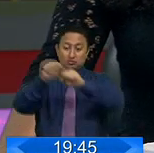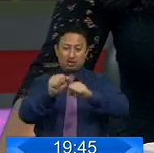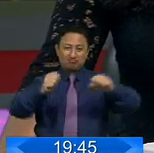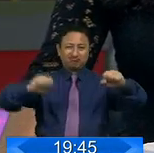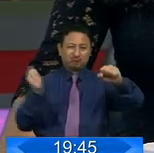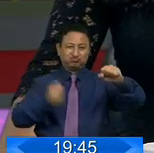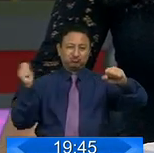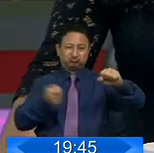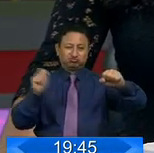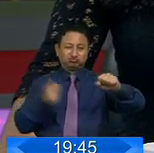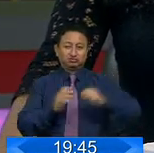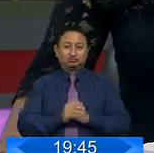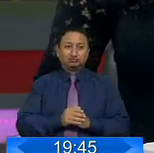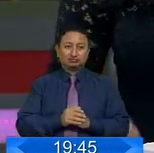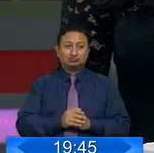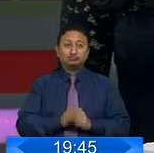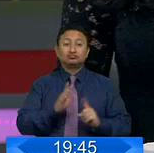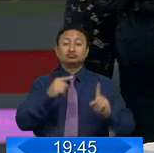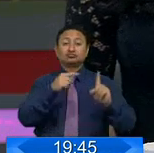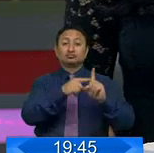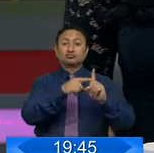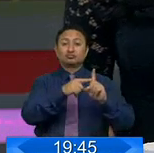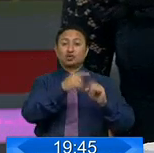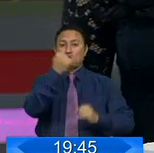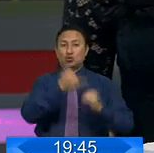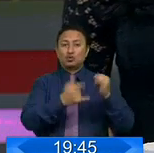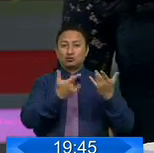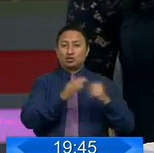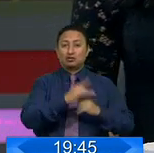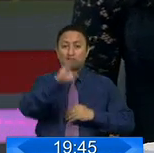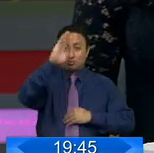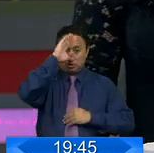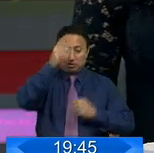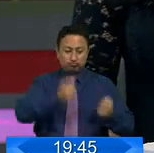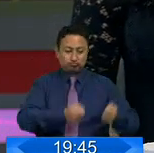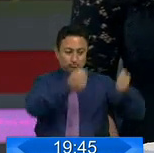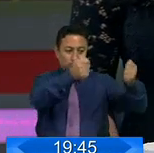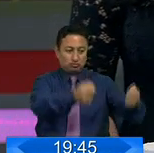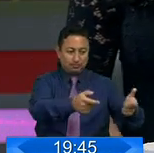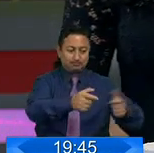indígena. El sospechoso finalmente fue entregado a la Policía Nacional.